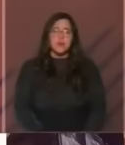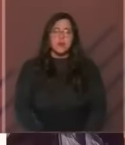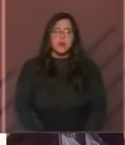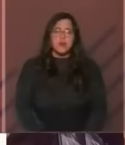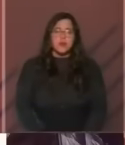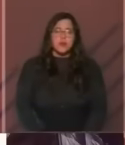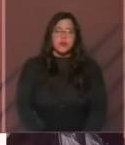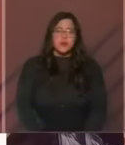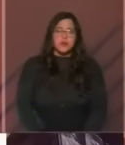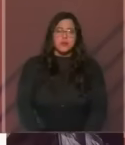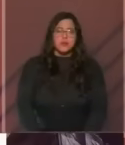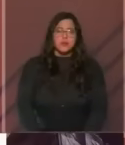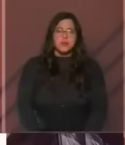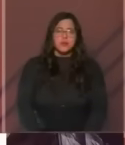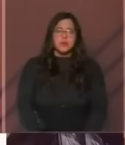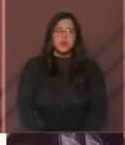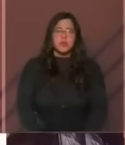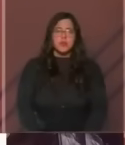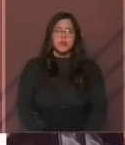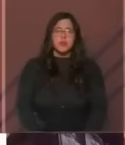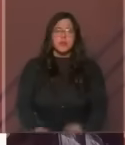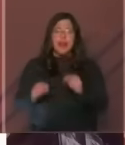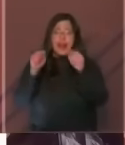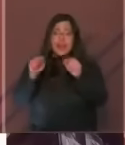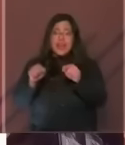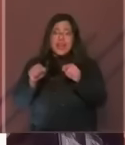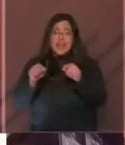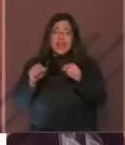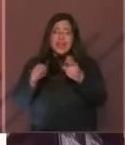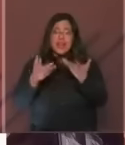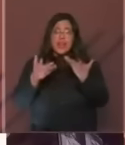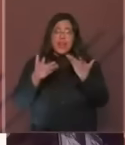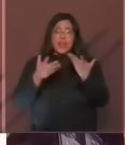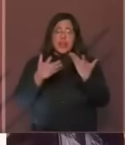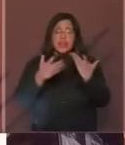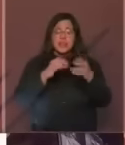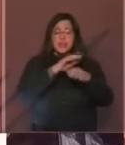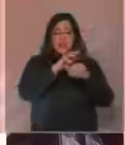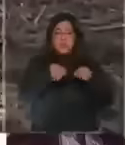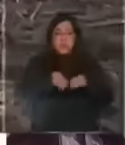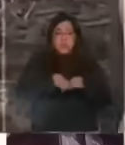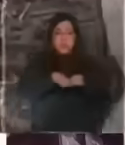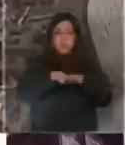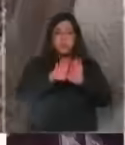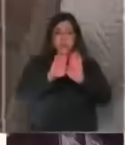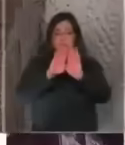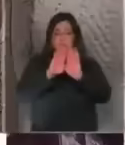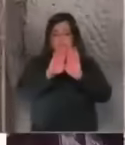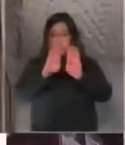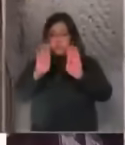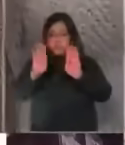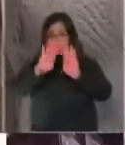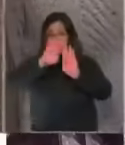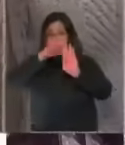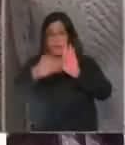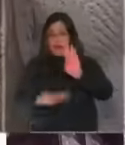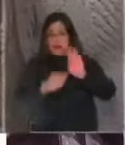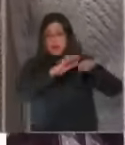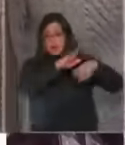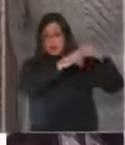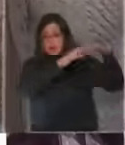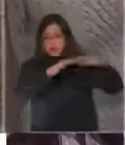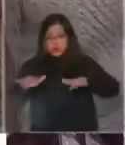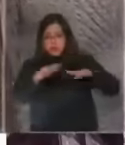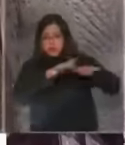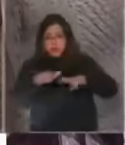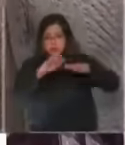pieza el badén se cortó ahora recién bajó un poco el agua Pero tenemos 30 parcelas para arriba y más que no pueden